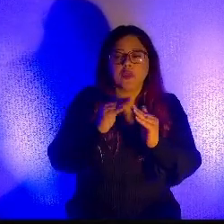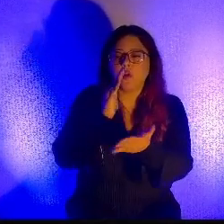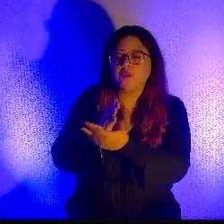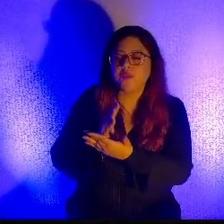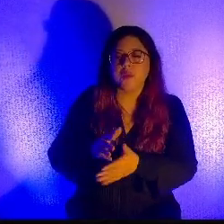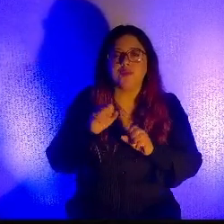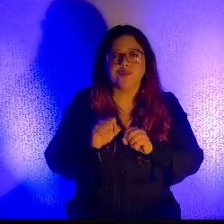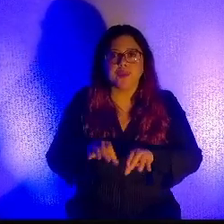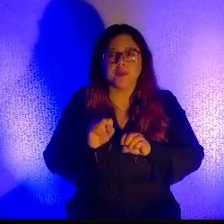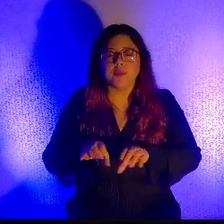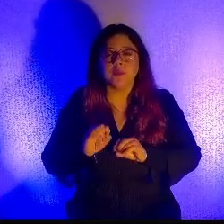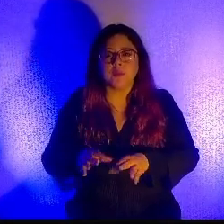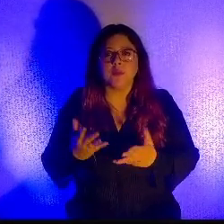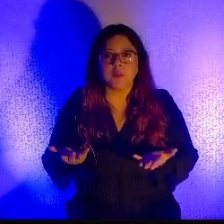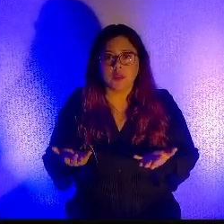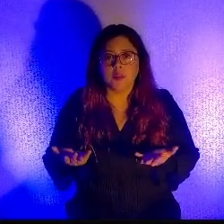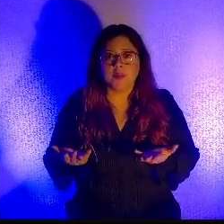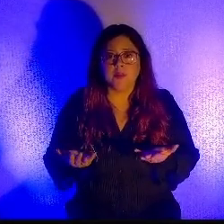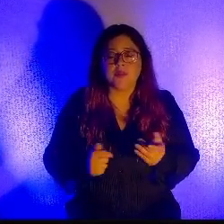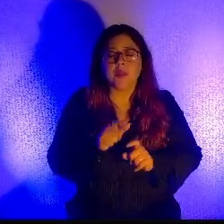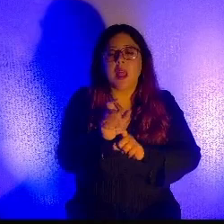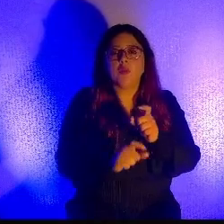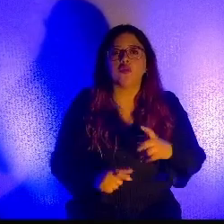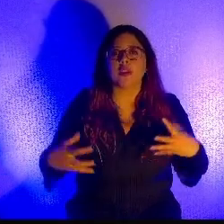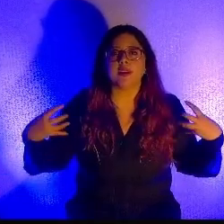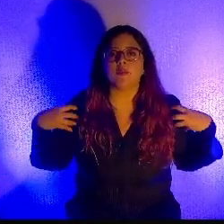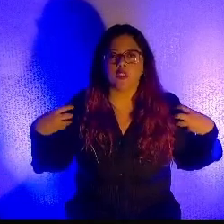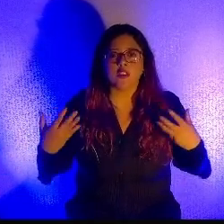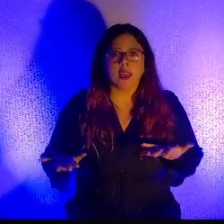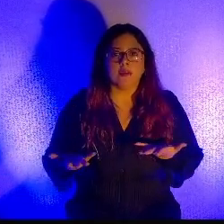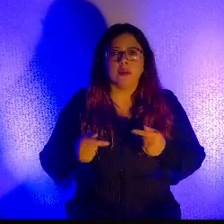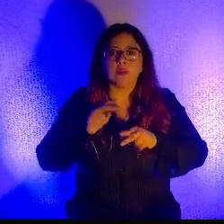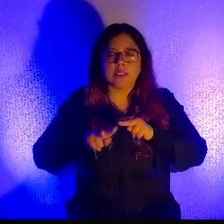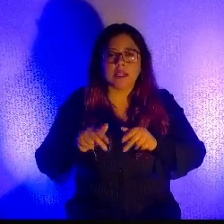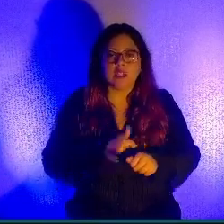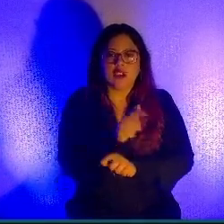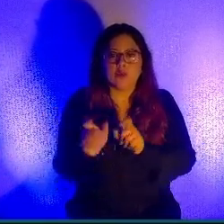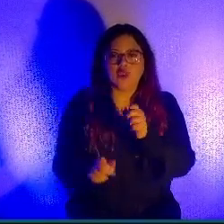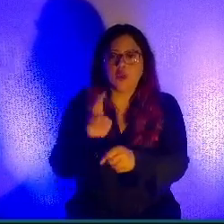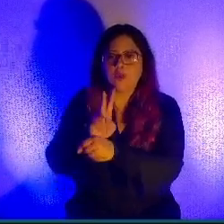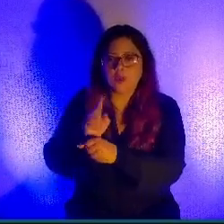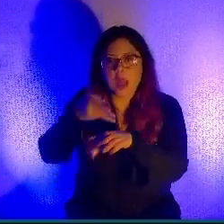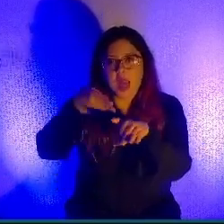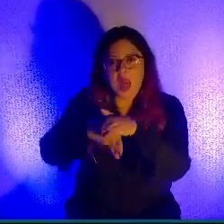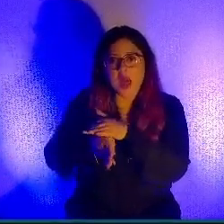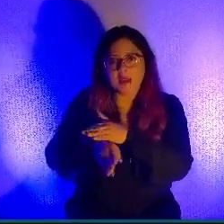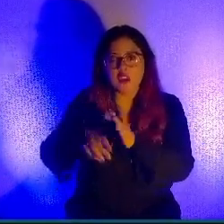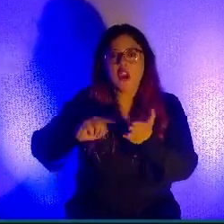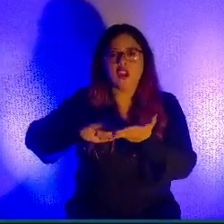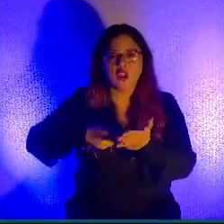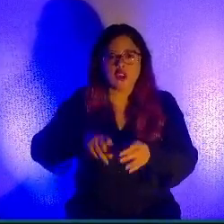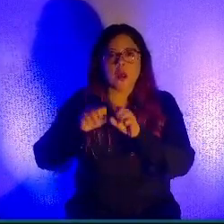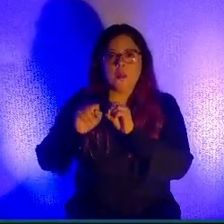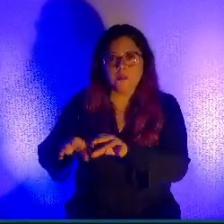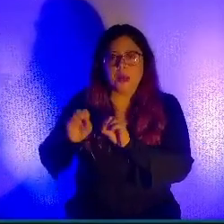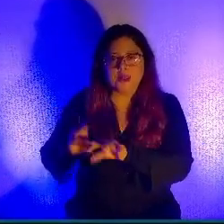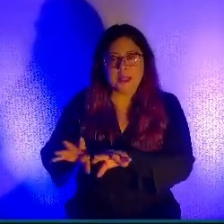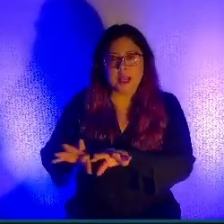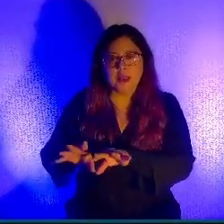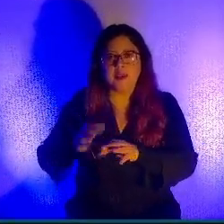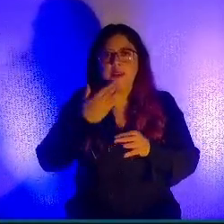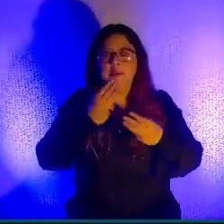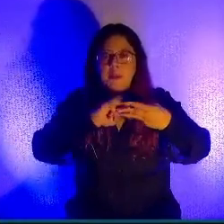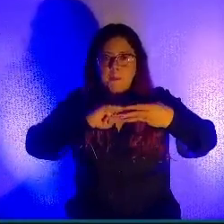para entrenar los entrenadores no y hacer con que todos los maestros tengan acceso a tecnología para enseñar y